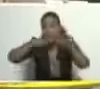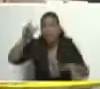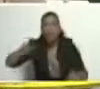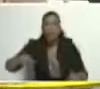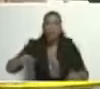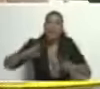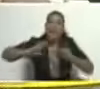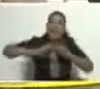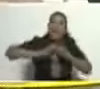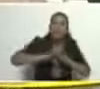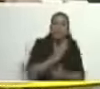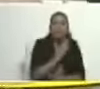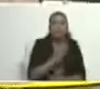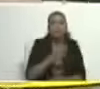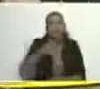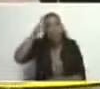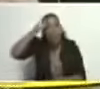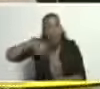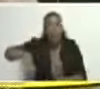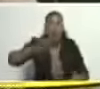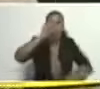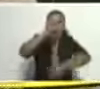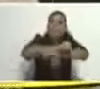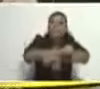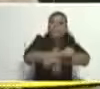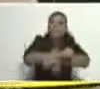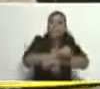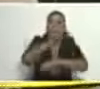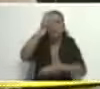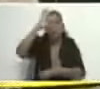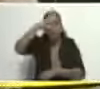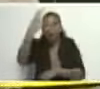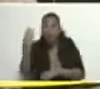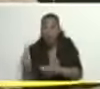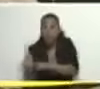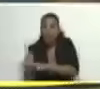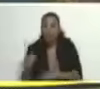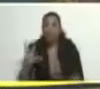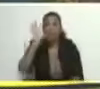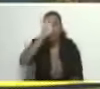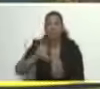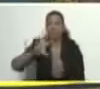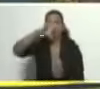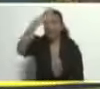el genocidio y la esclavitud de estos pueblos.